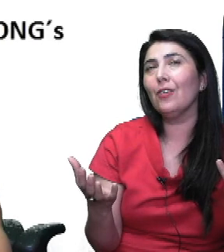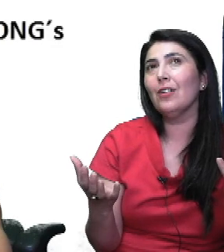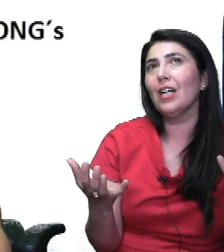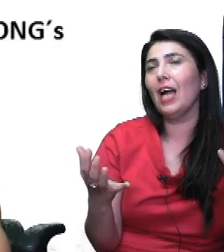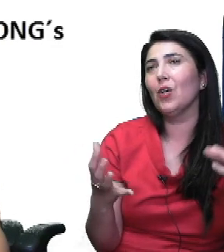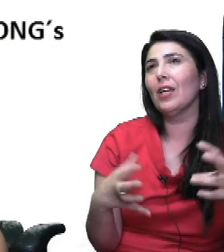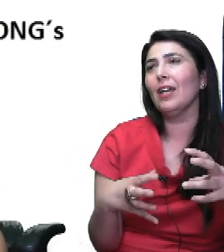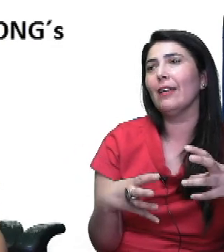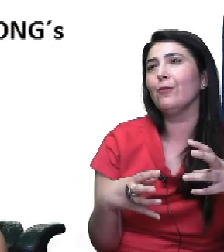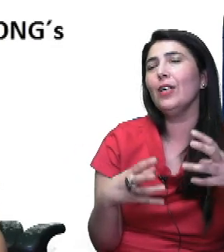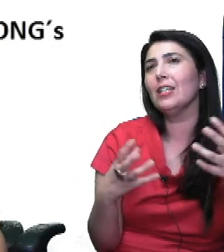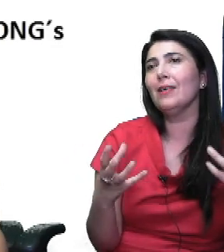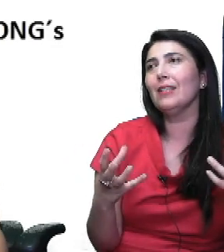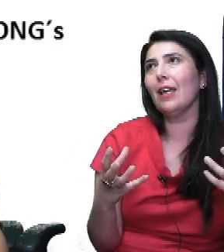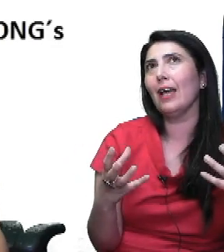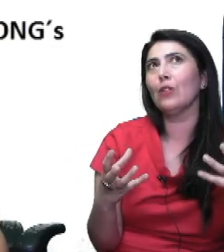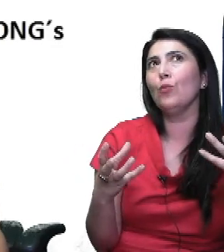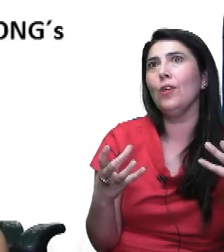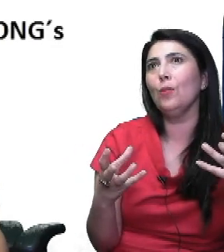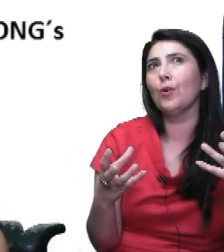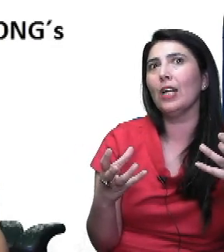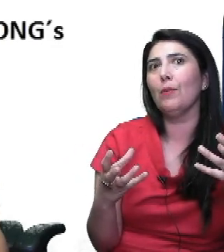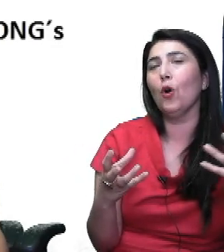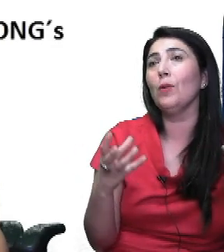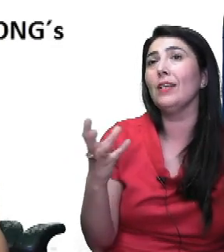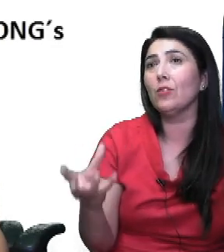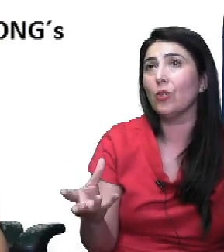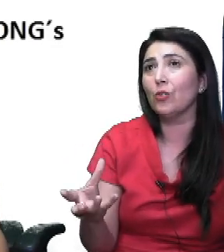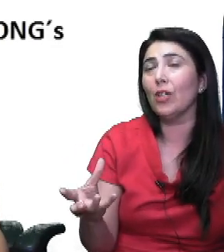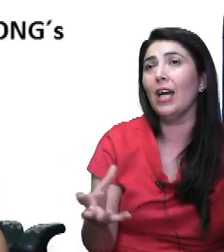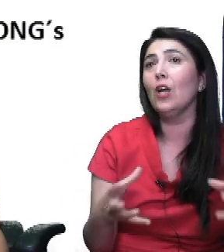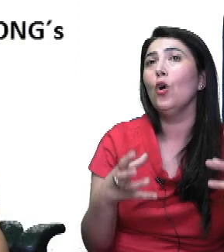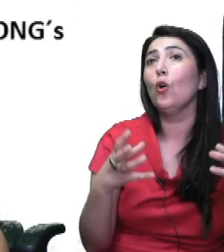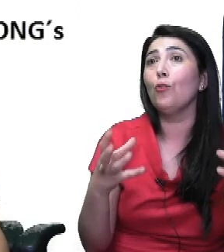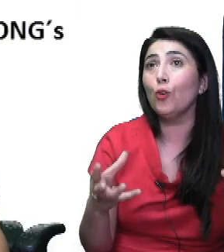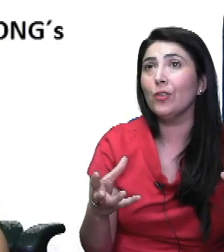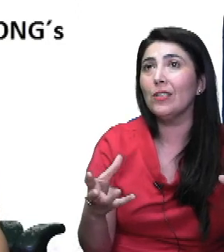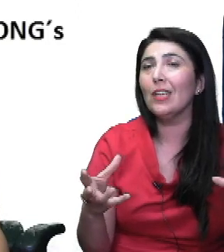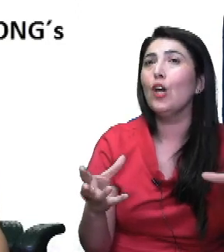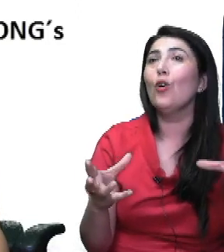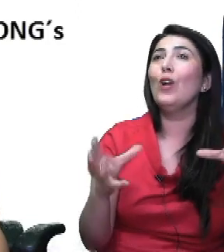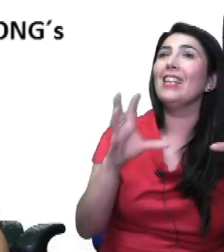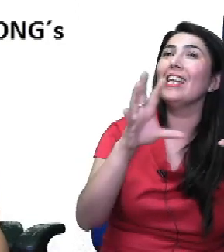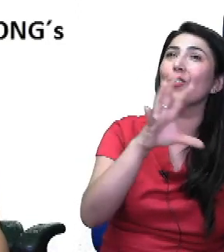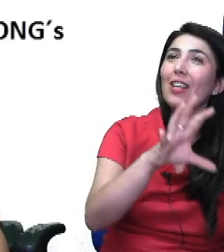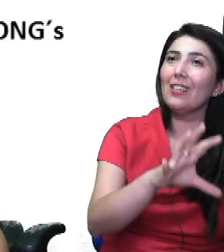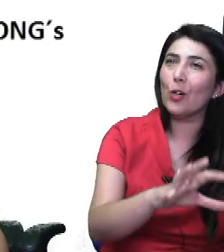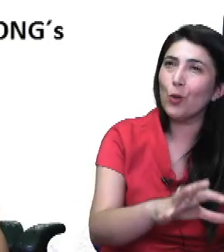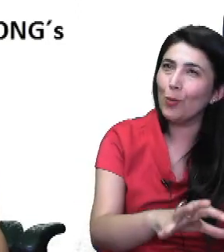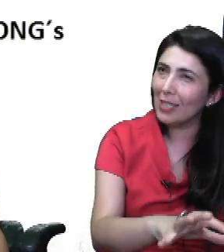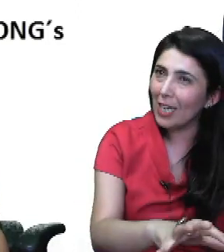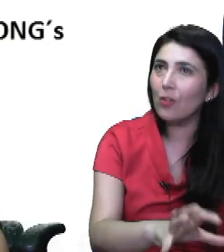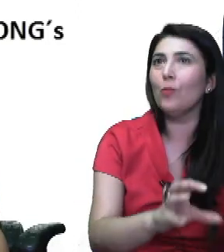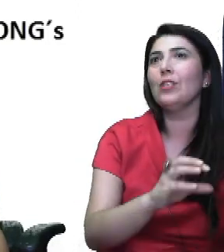comunitario es algo que es fuertemente asumido por organismos como el Ministerio de Desarrollo Social o el FOSIS o las direcciones de